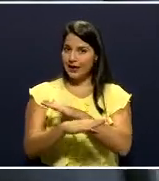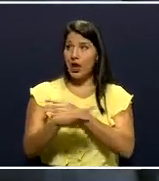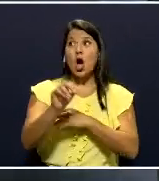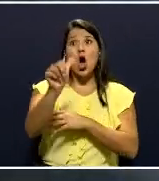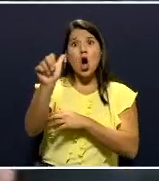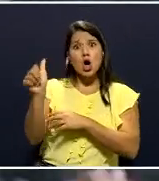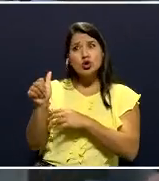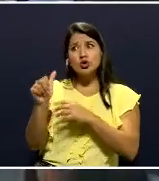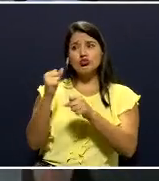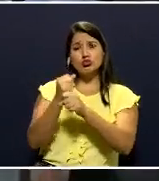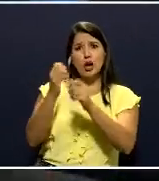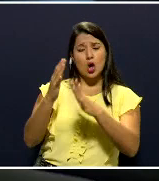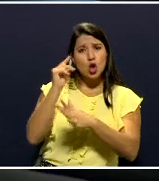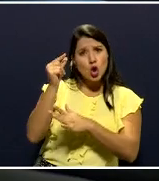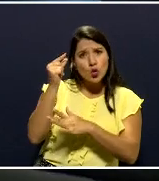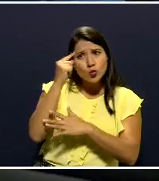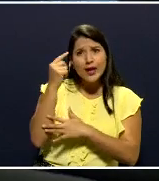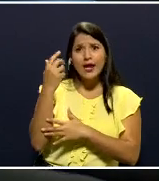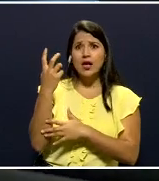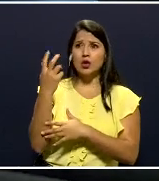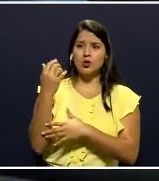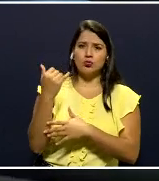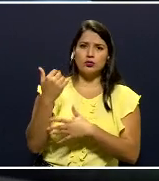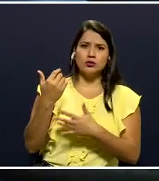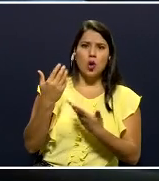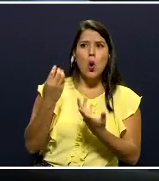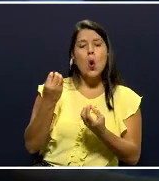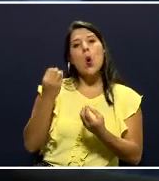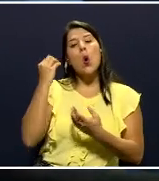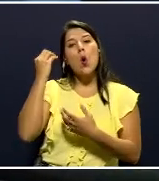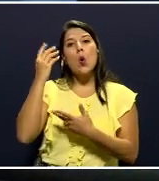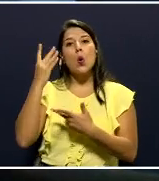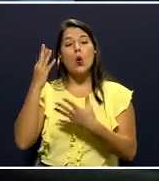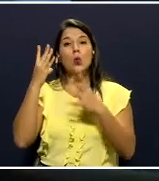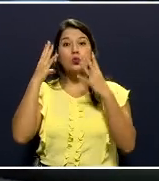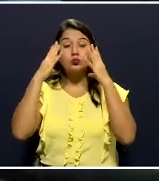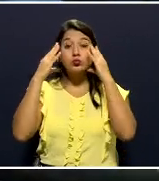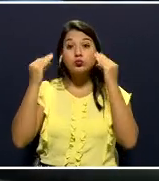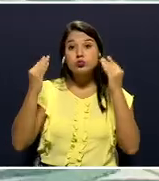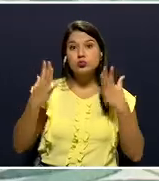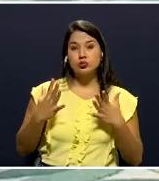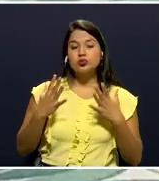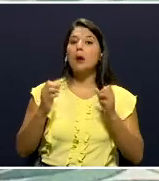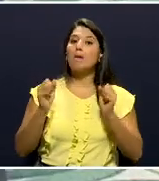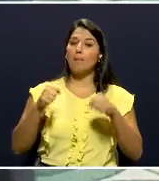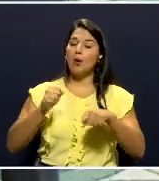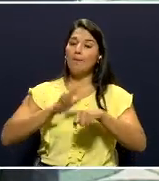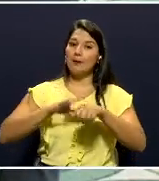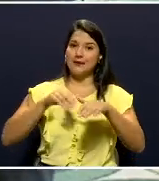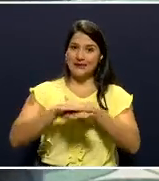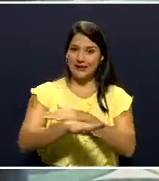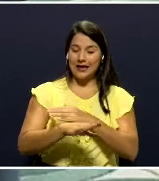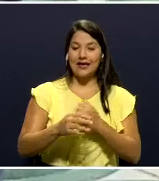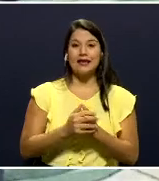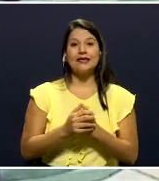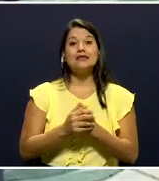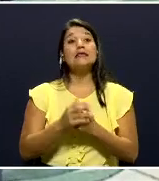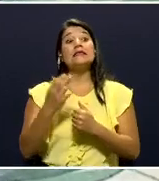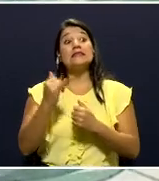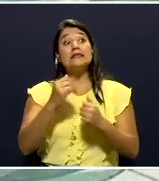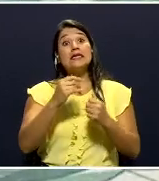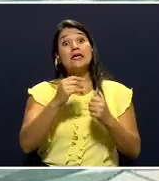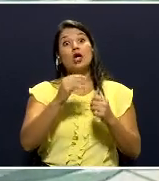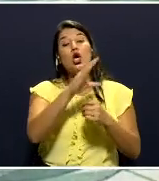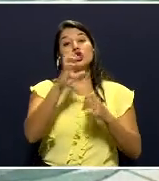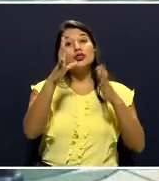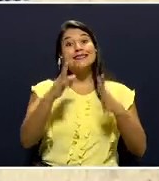los costarricenses y residentes que ingresen durante estos días al país, se les aplicará una orden sanitaria y 14 días de